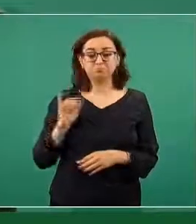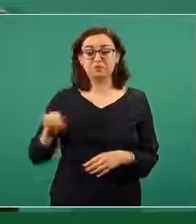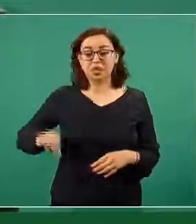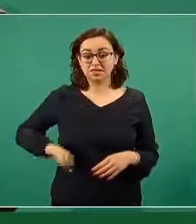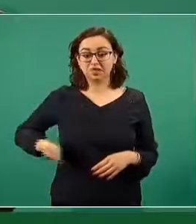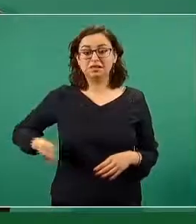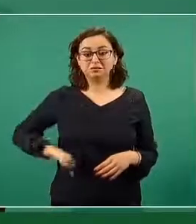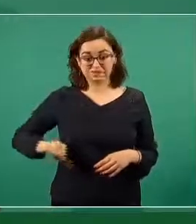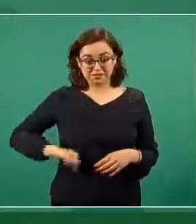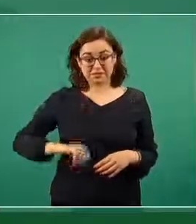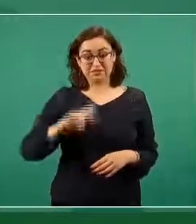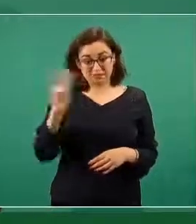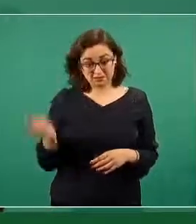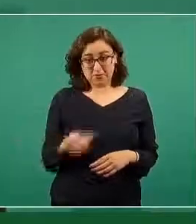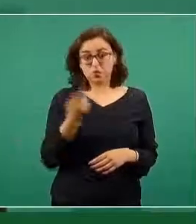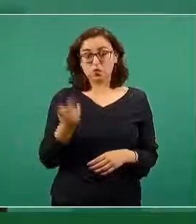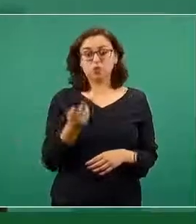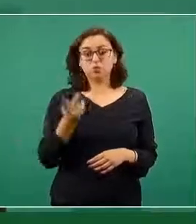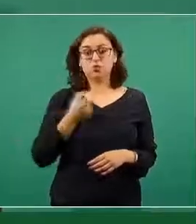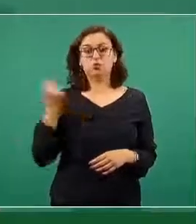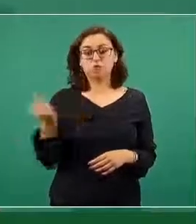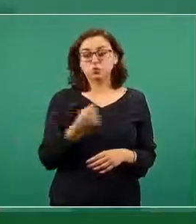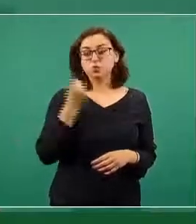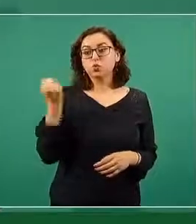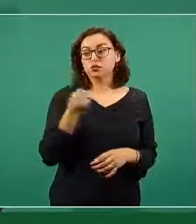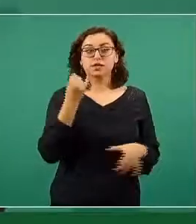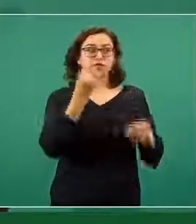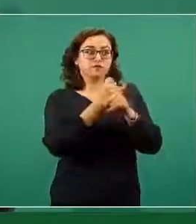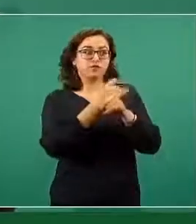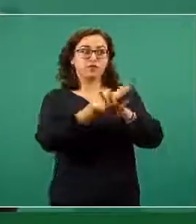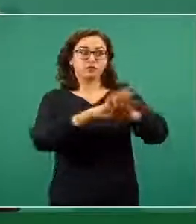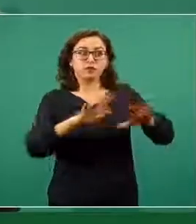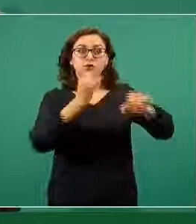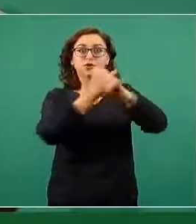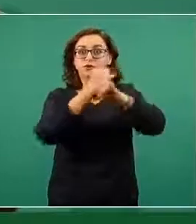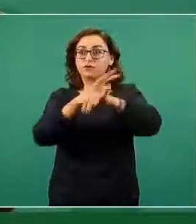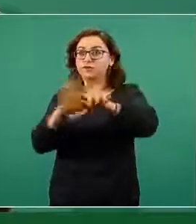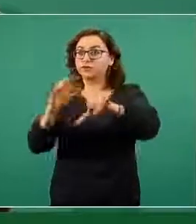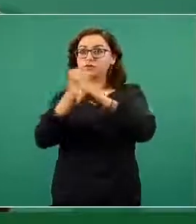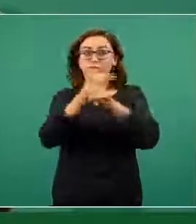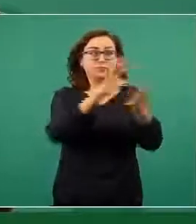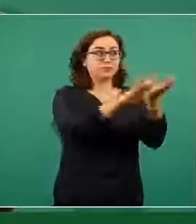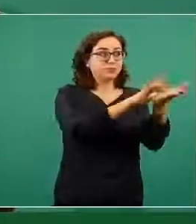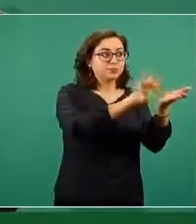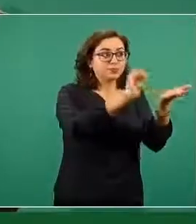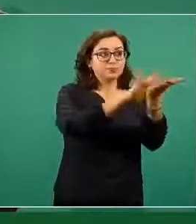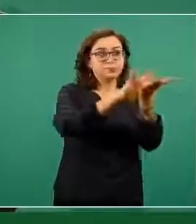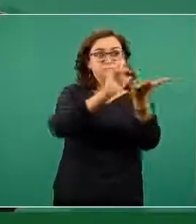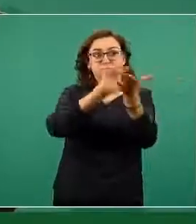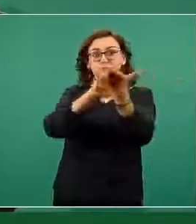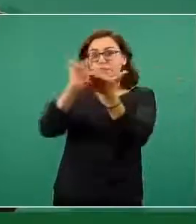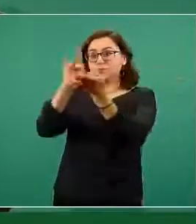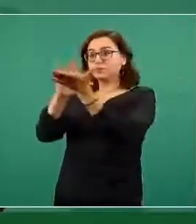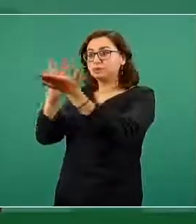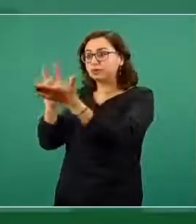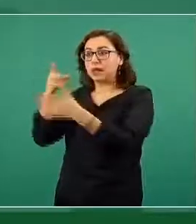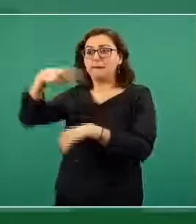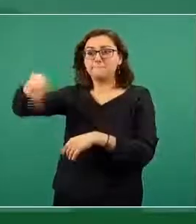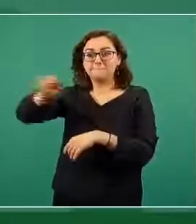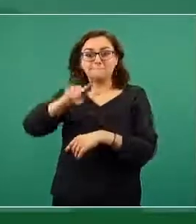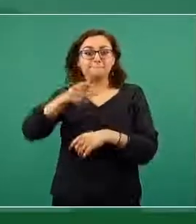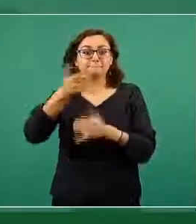van recabando de diferentes vacunas, de diferentes sitios, de diferentes lugares en donde los